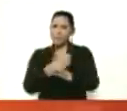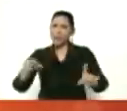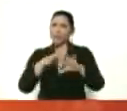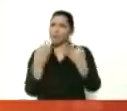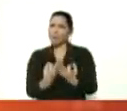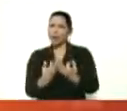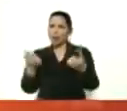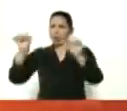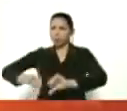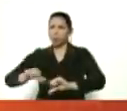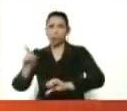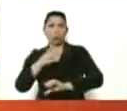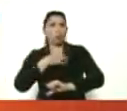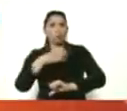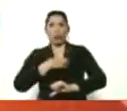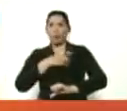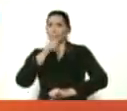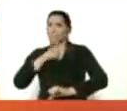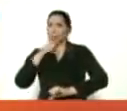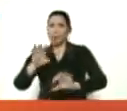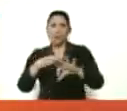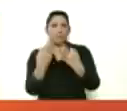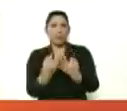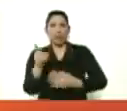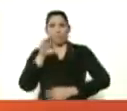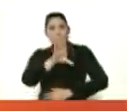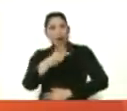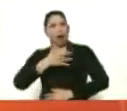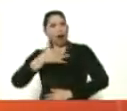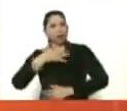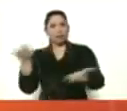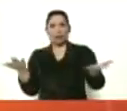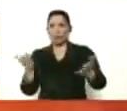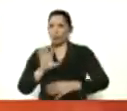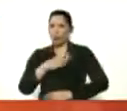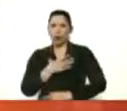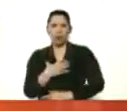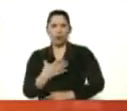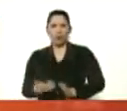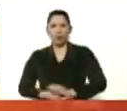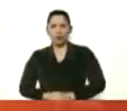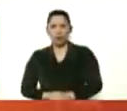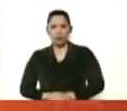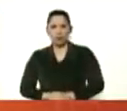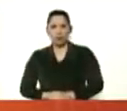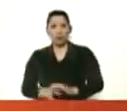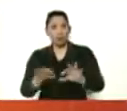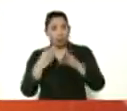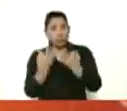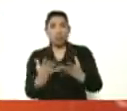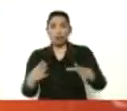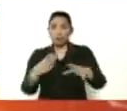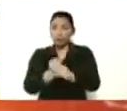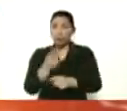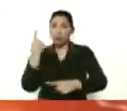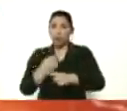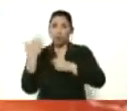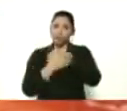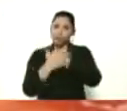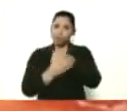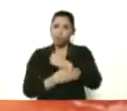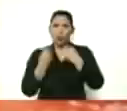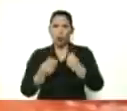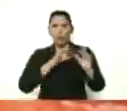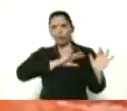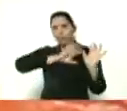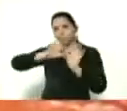arruina. No le puede desear mal a su familia, a su patria. Lo que tiene uno es su familia, tiene su patria. Fíjate cómo regresan